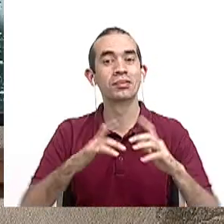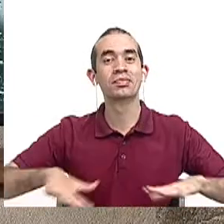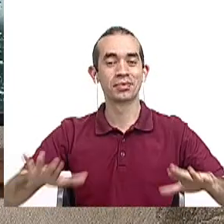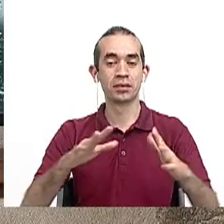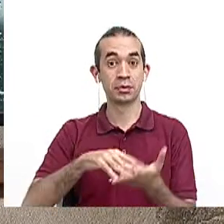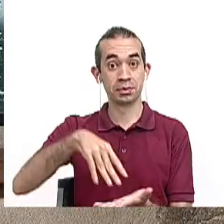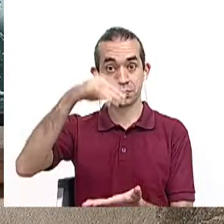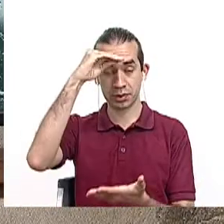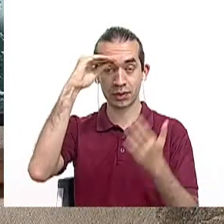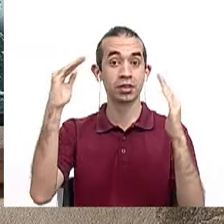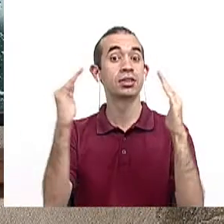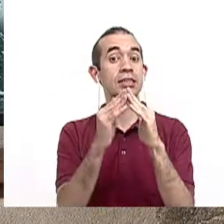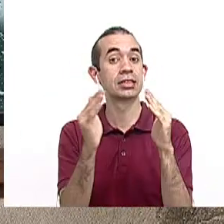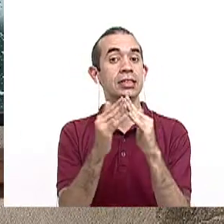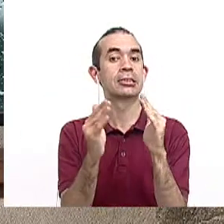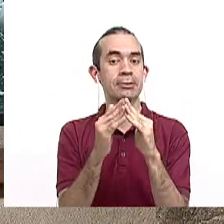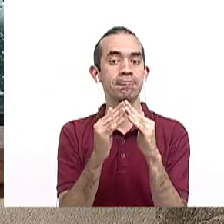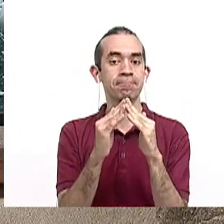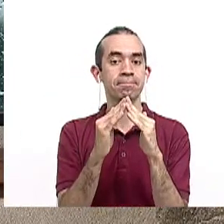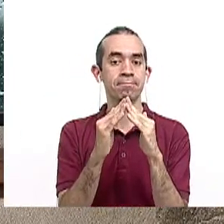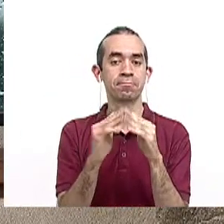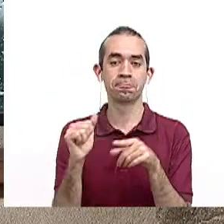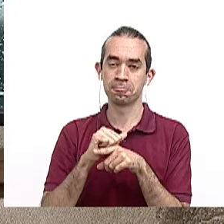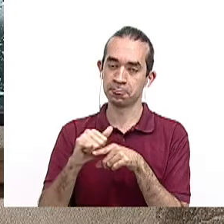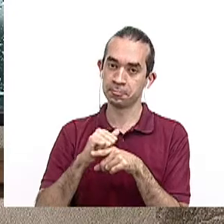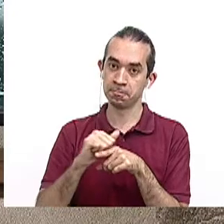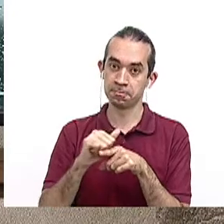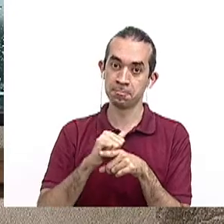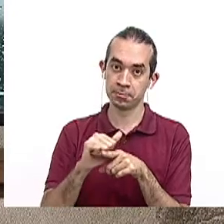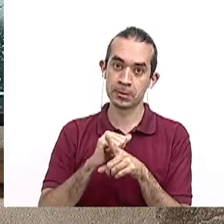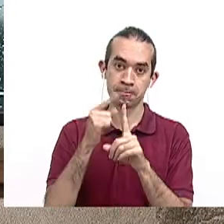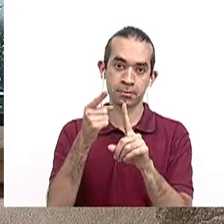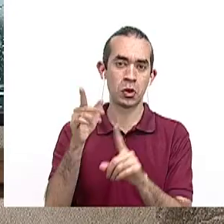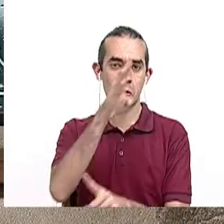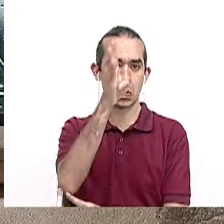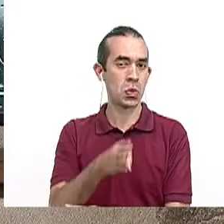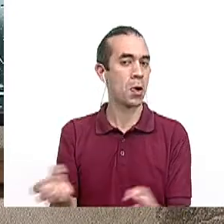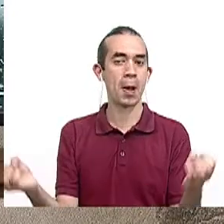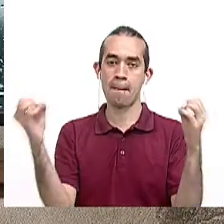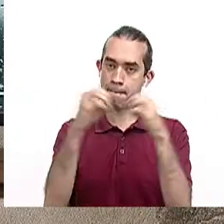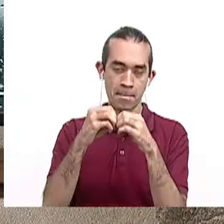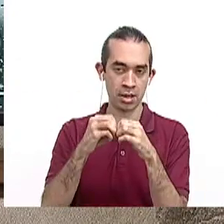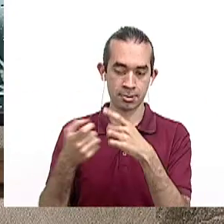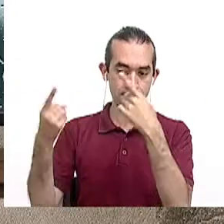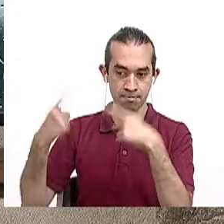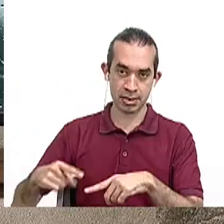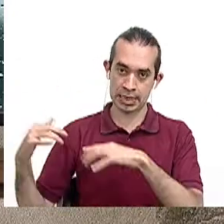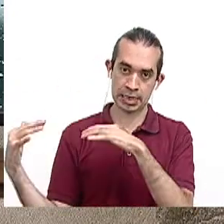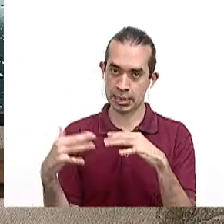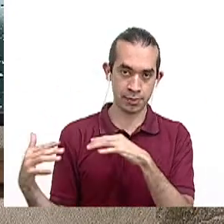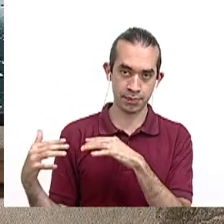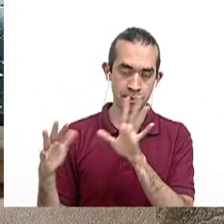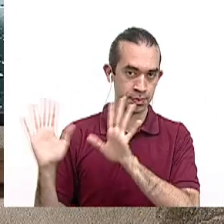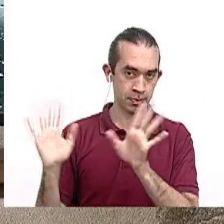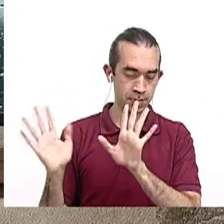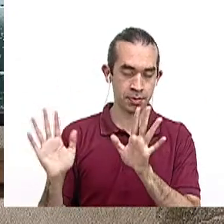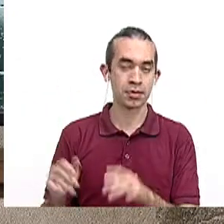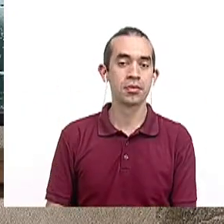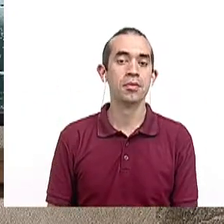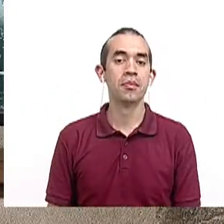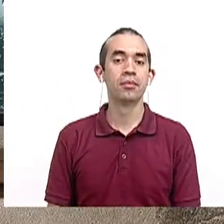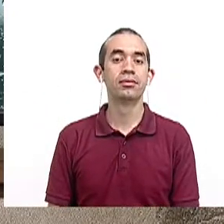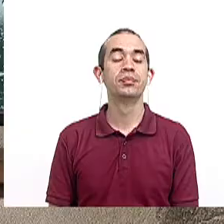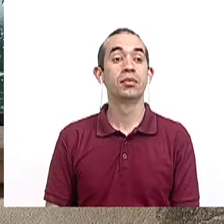Aprendo en Casa, repasándolo precisamente para procurar que nunca más vuelva a ocurrir. Por cierto, hoy